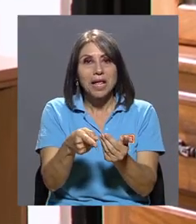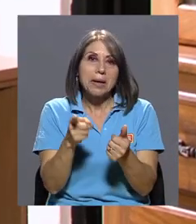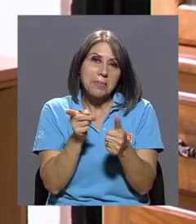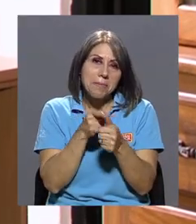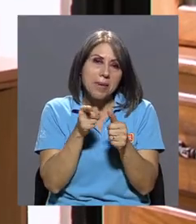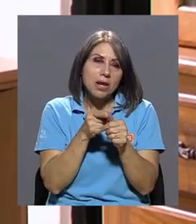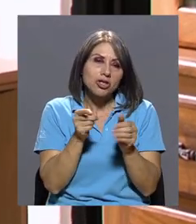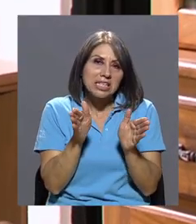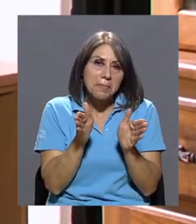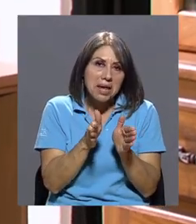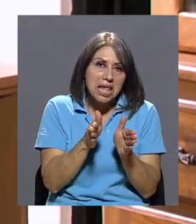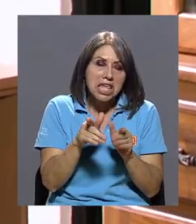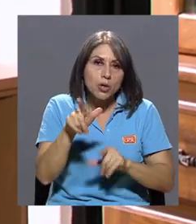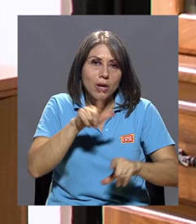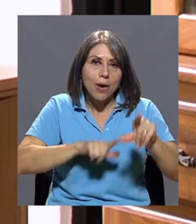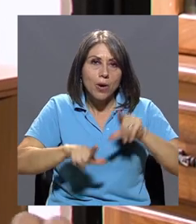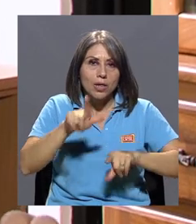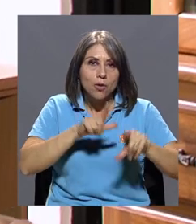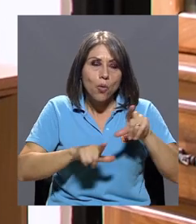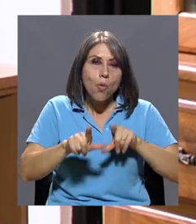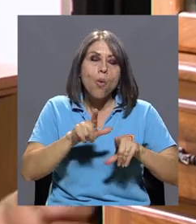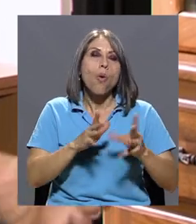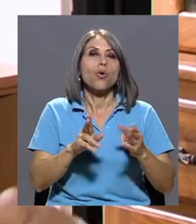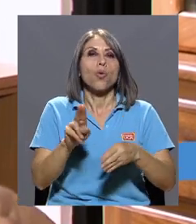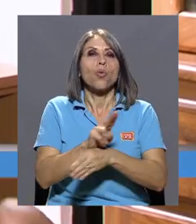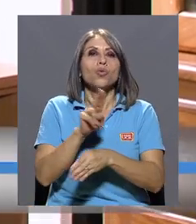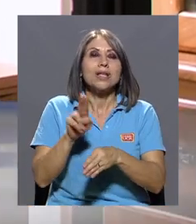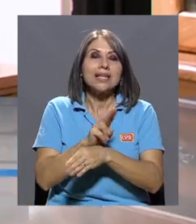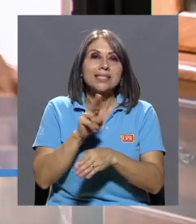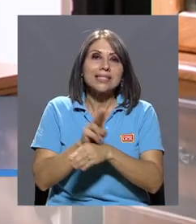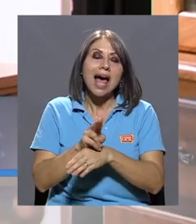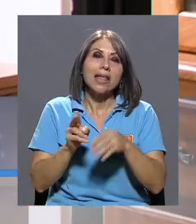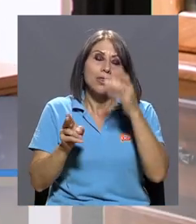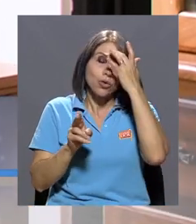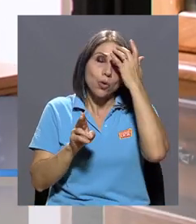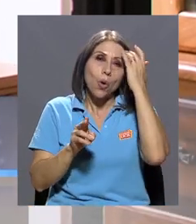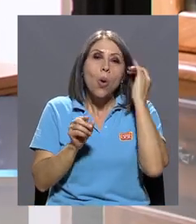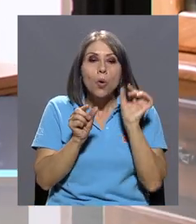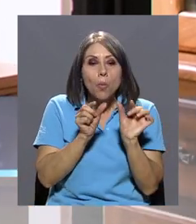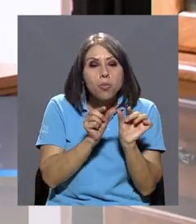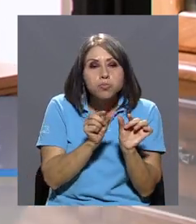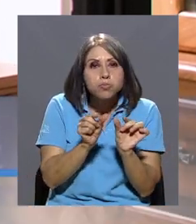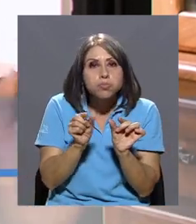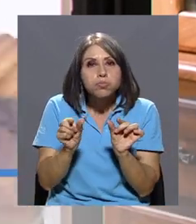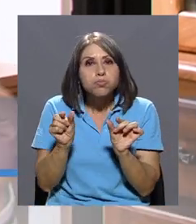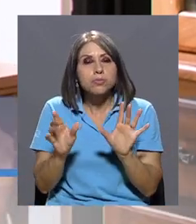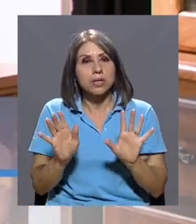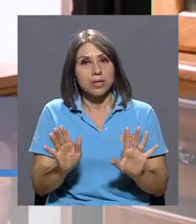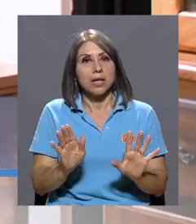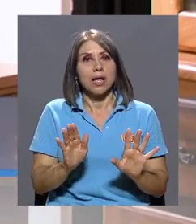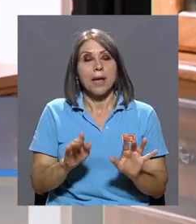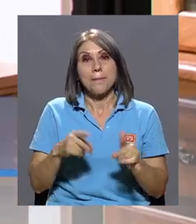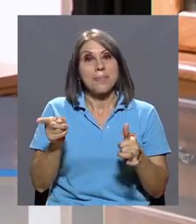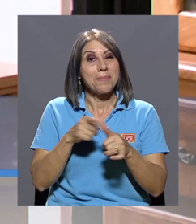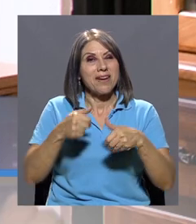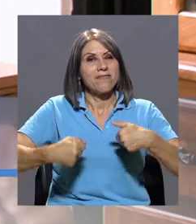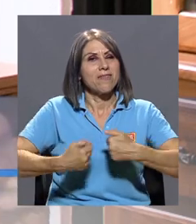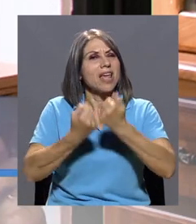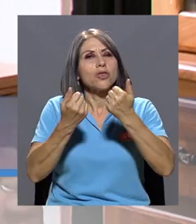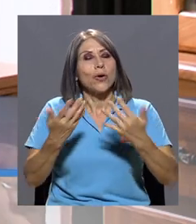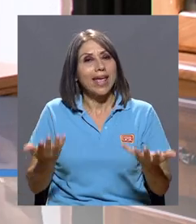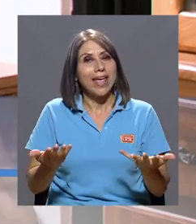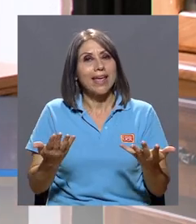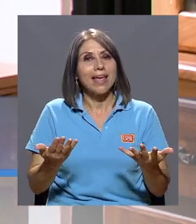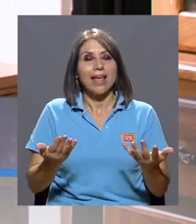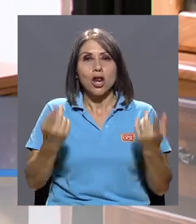primero en pequeñito, digamos, en el laboratorio, utilizando beakers y tamaños bastante pequeños. Y el primer reto fue